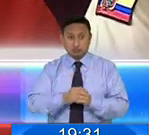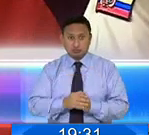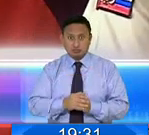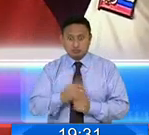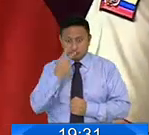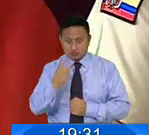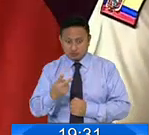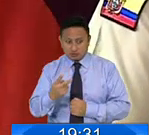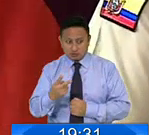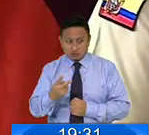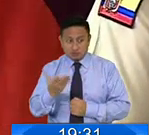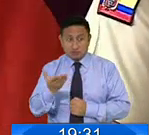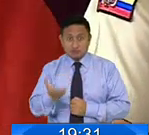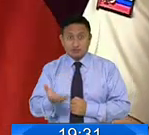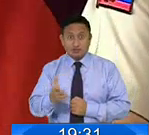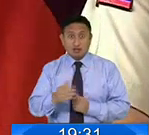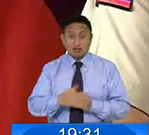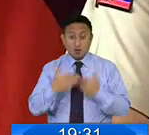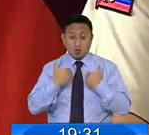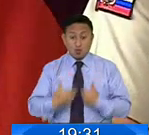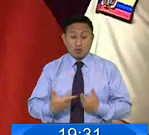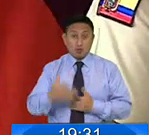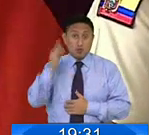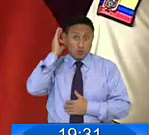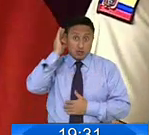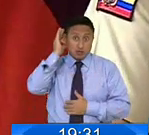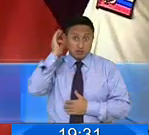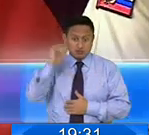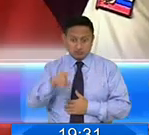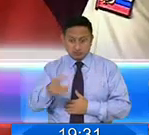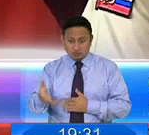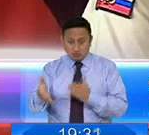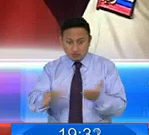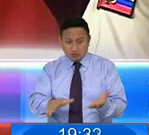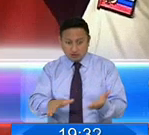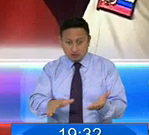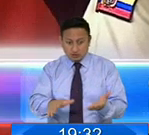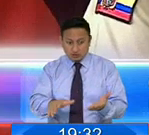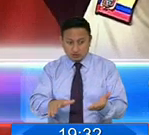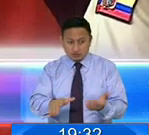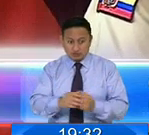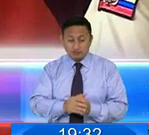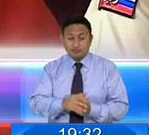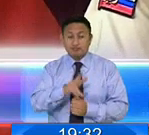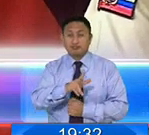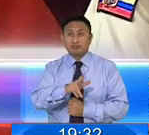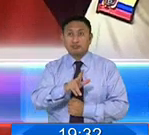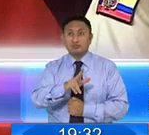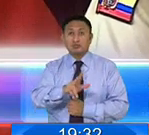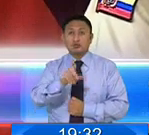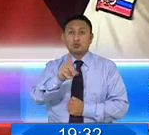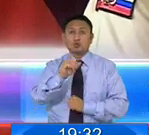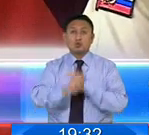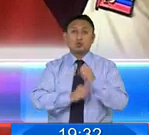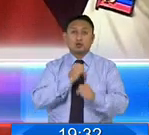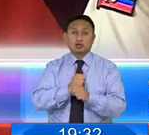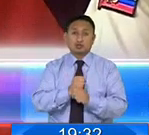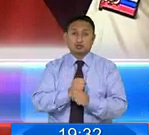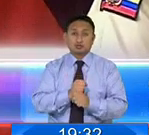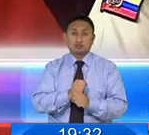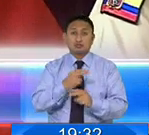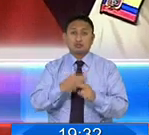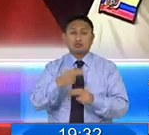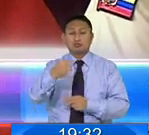encuentra lamentablemente el cuerpo de una persona de 31 años de edad, de